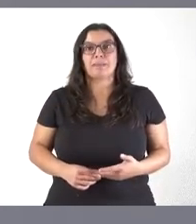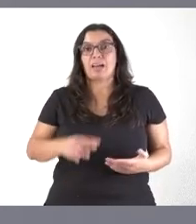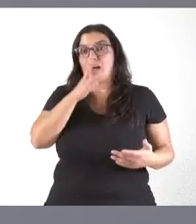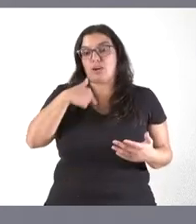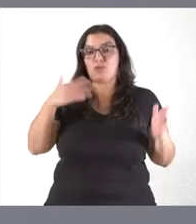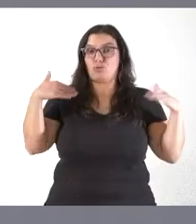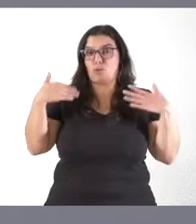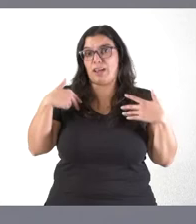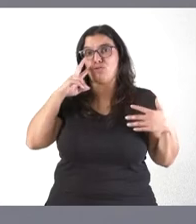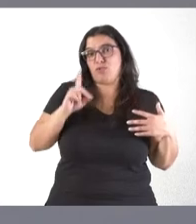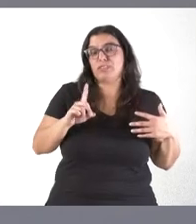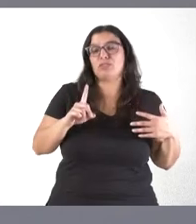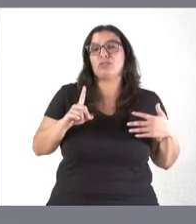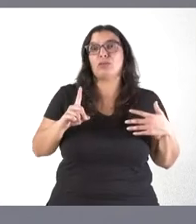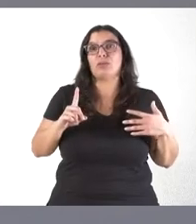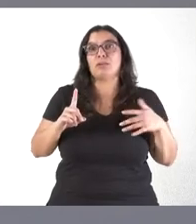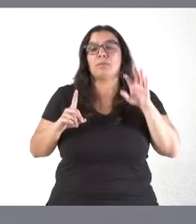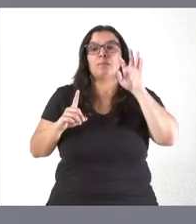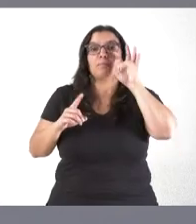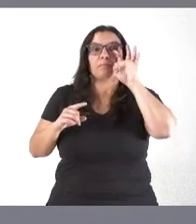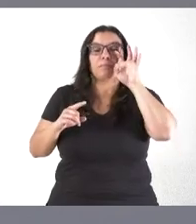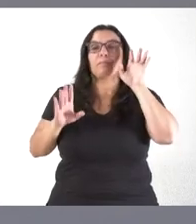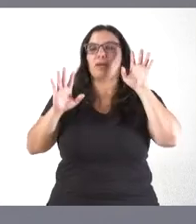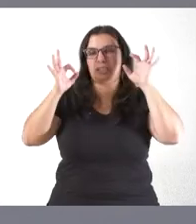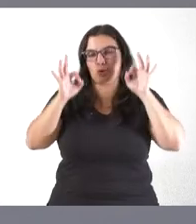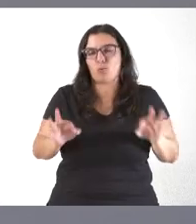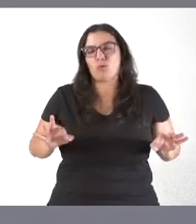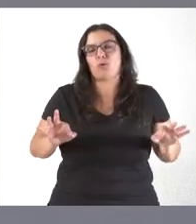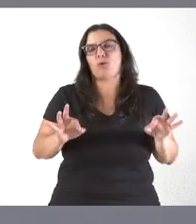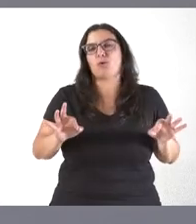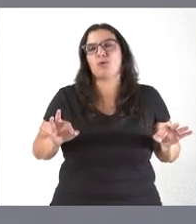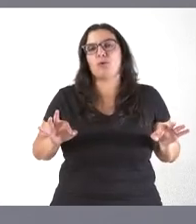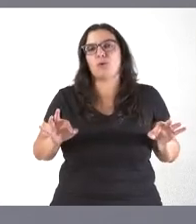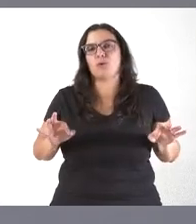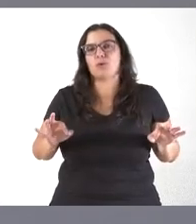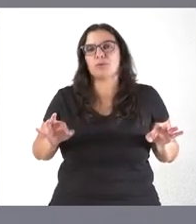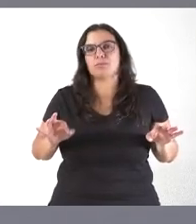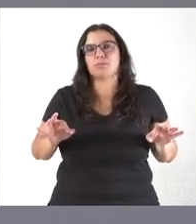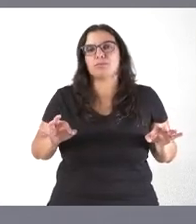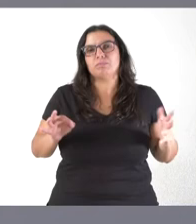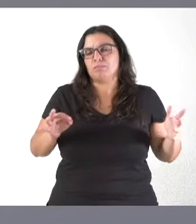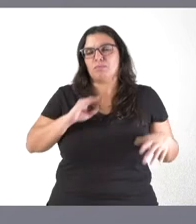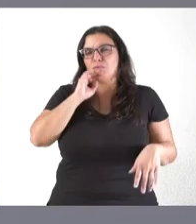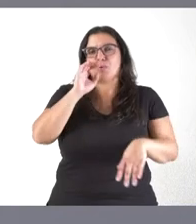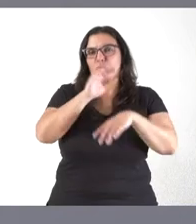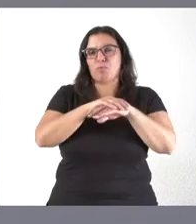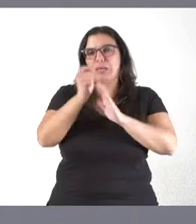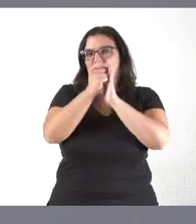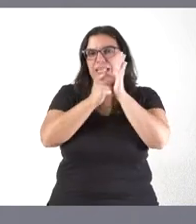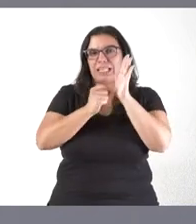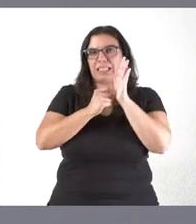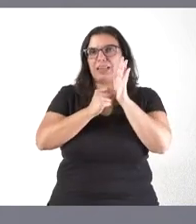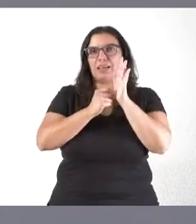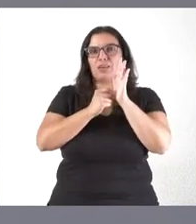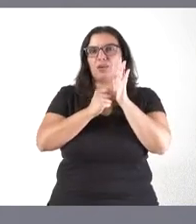este momento y tampoco puedo desvelársela pero seguro que pues cumpliría con Los criterios de